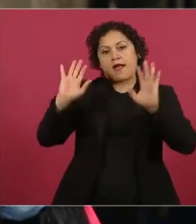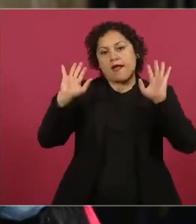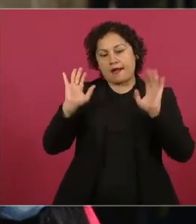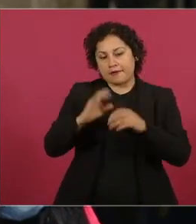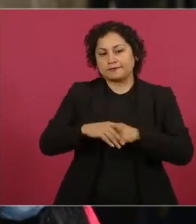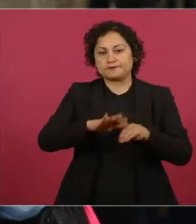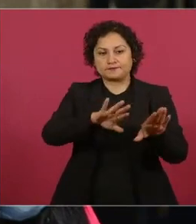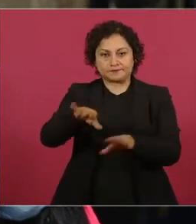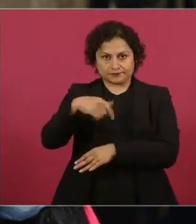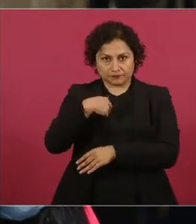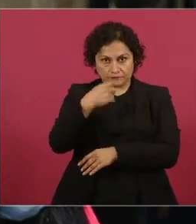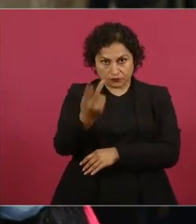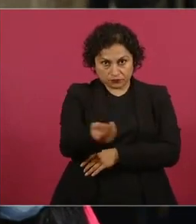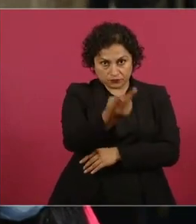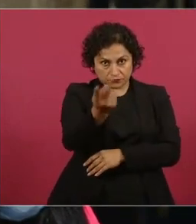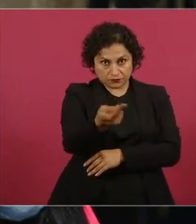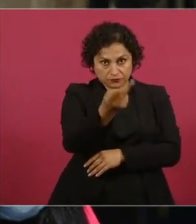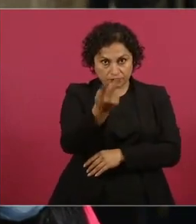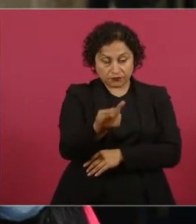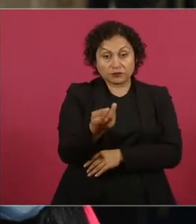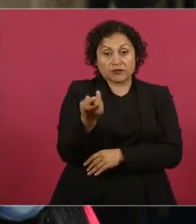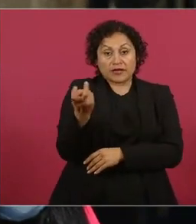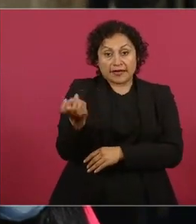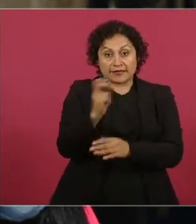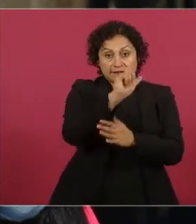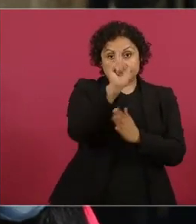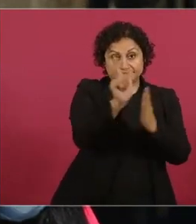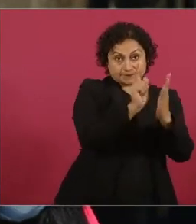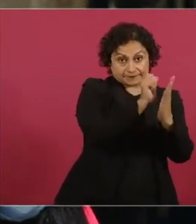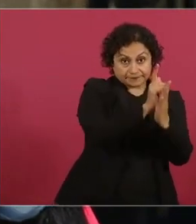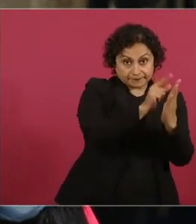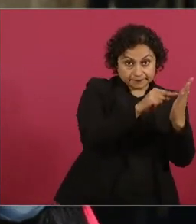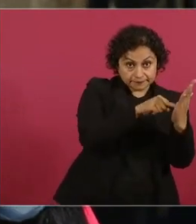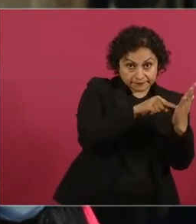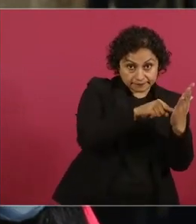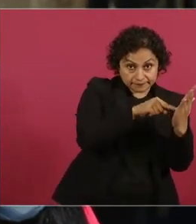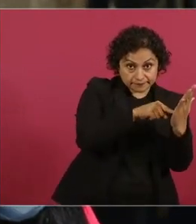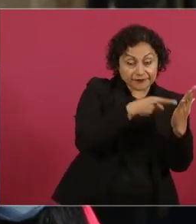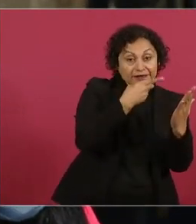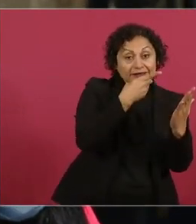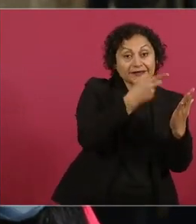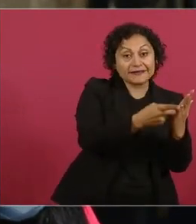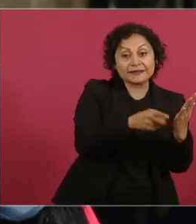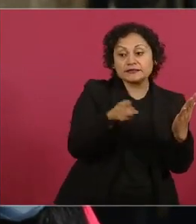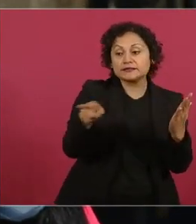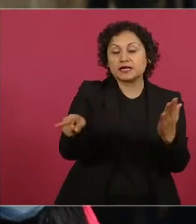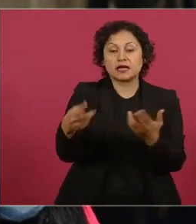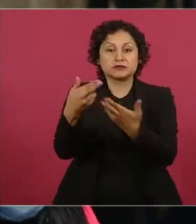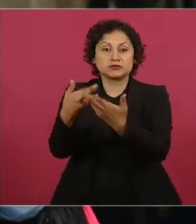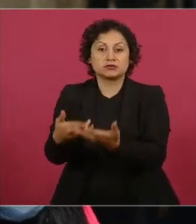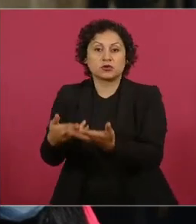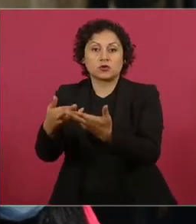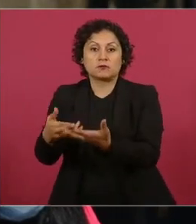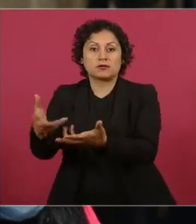este subejercicio, como marca la ley, se regresa a la tesorería de la federación